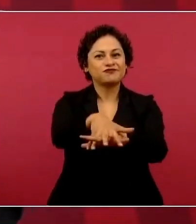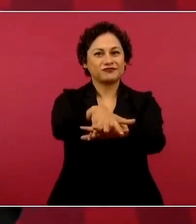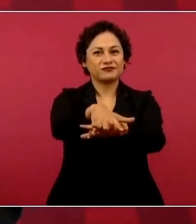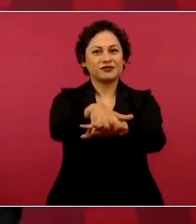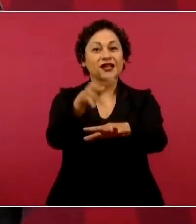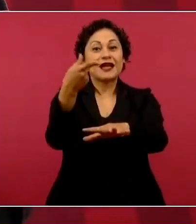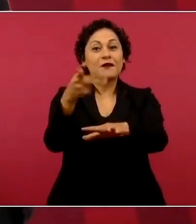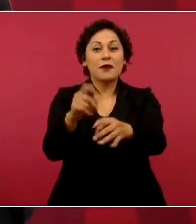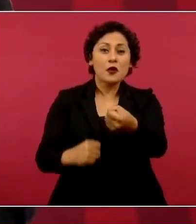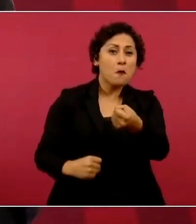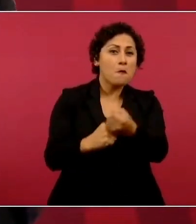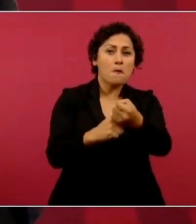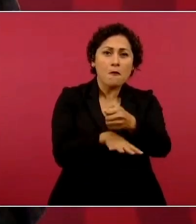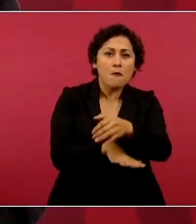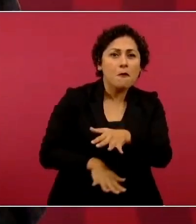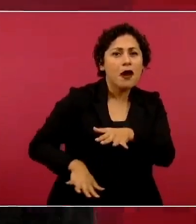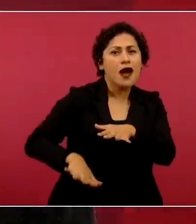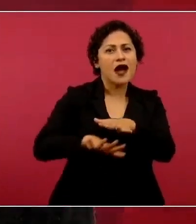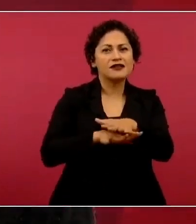está ahí,